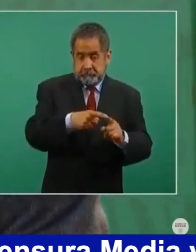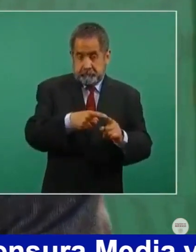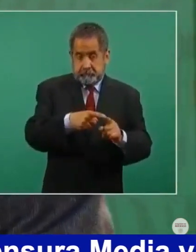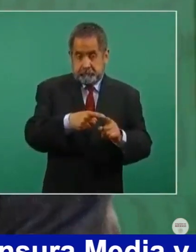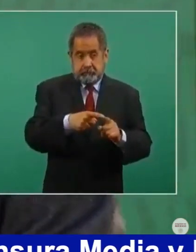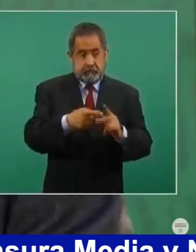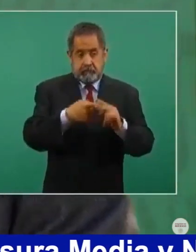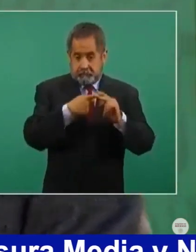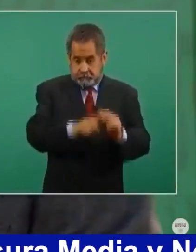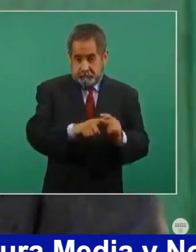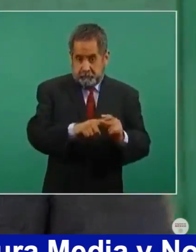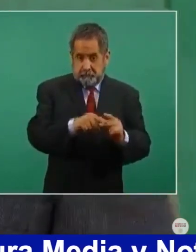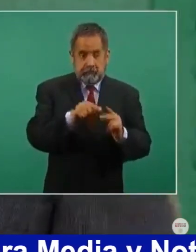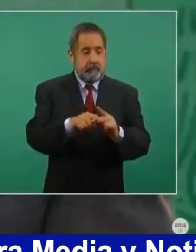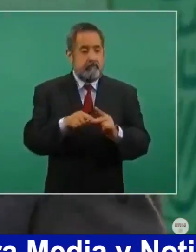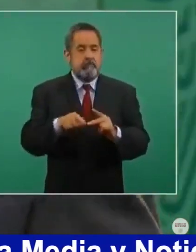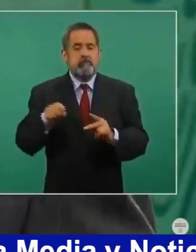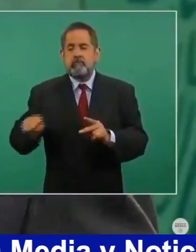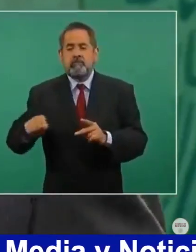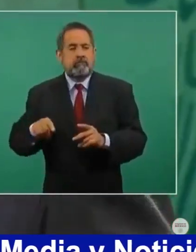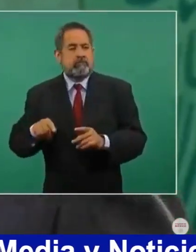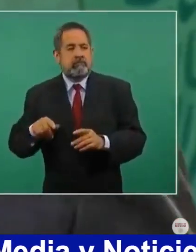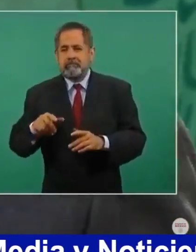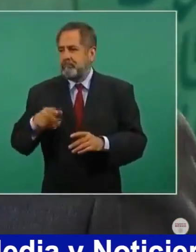y empieza a entregar los bienes